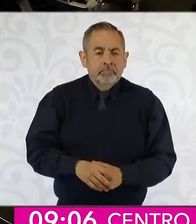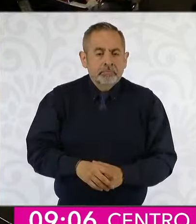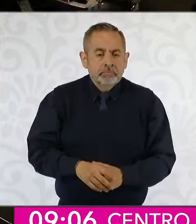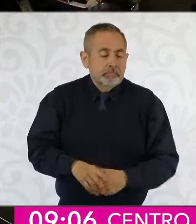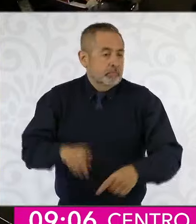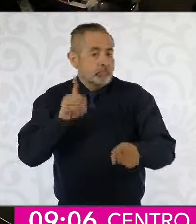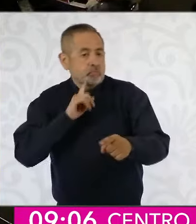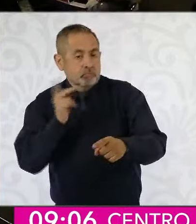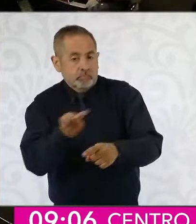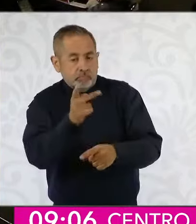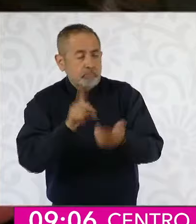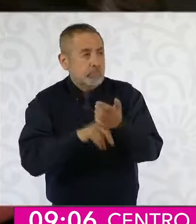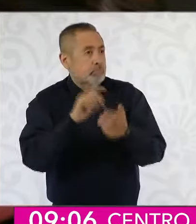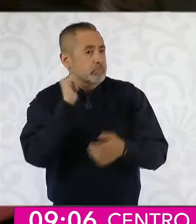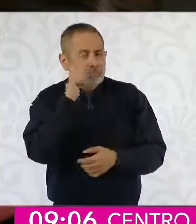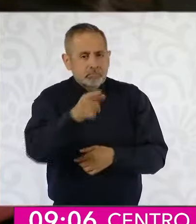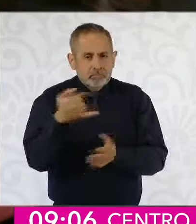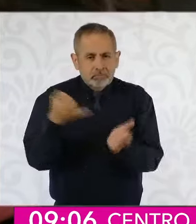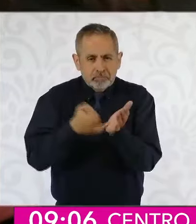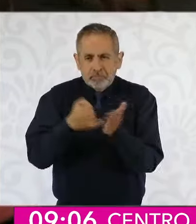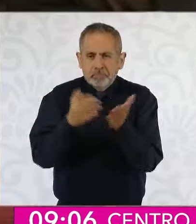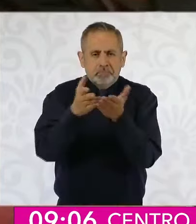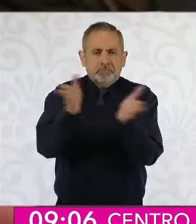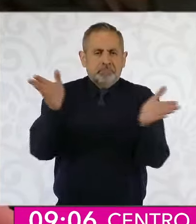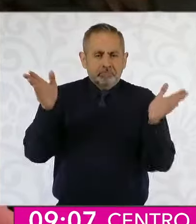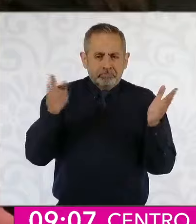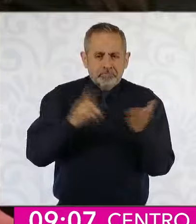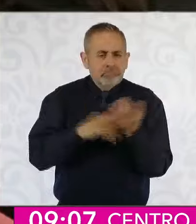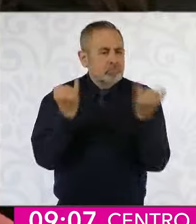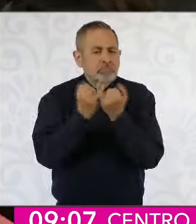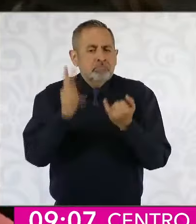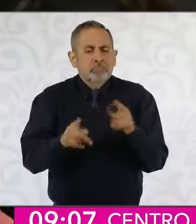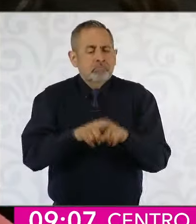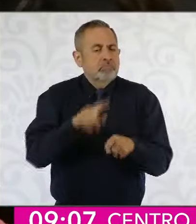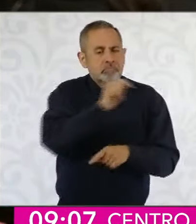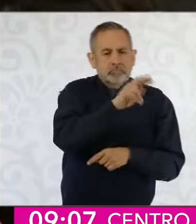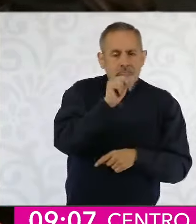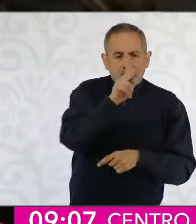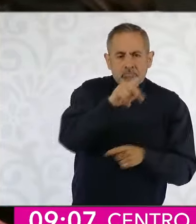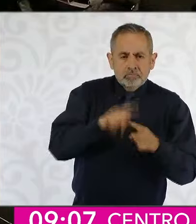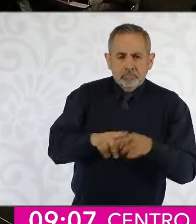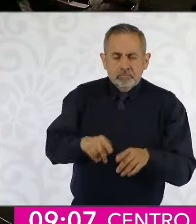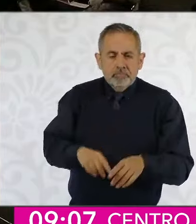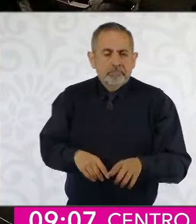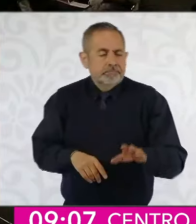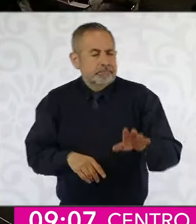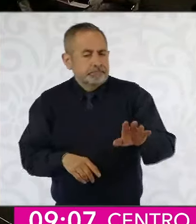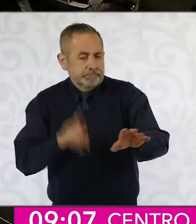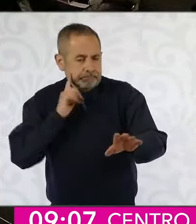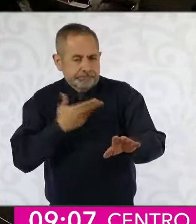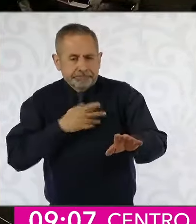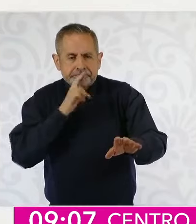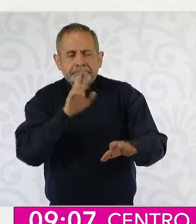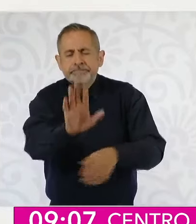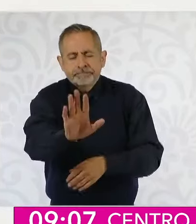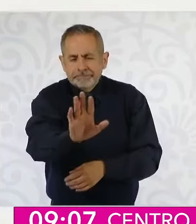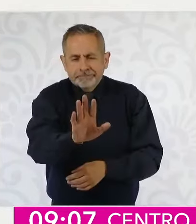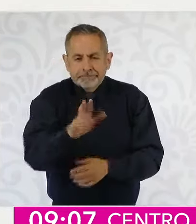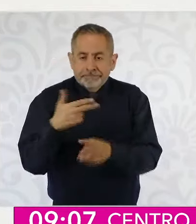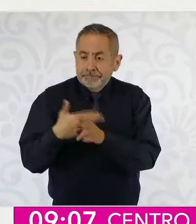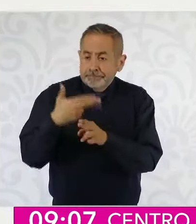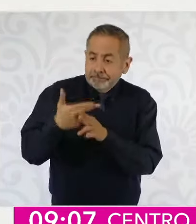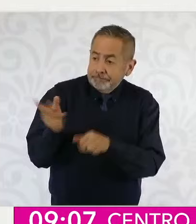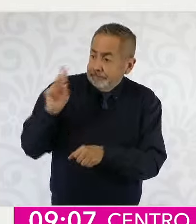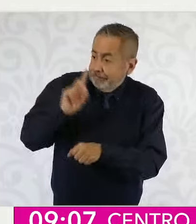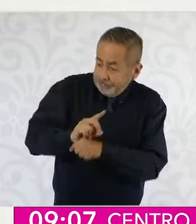podría ser un arancel general como Trump lo está mencionando. ¿Por qué no cuando tengamos preparado y